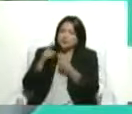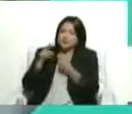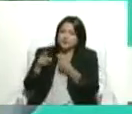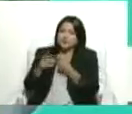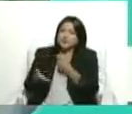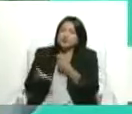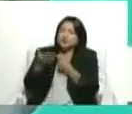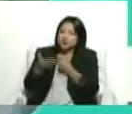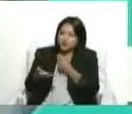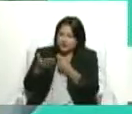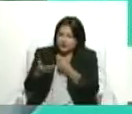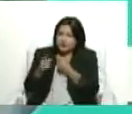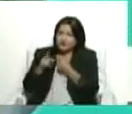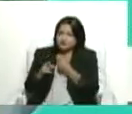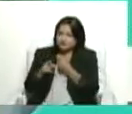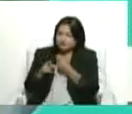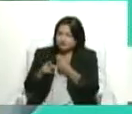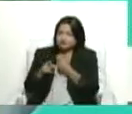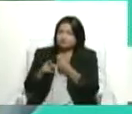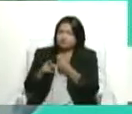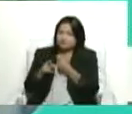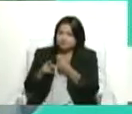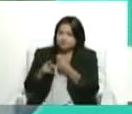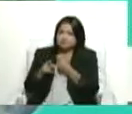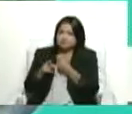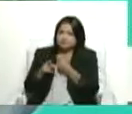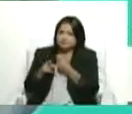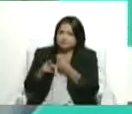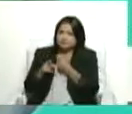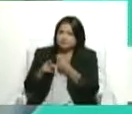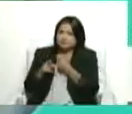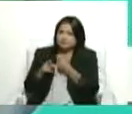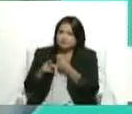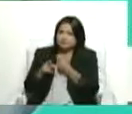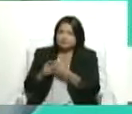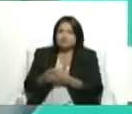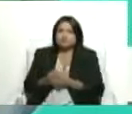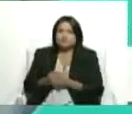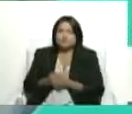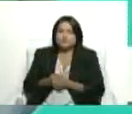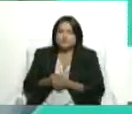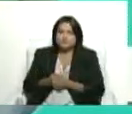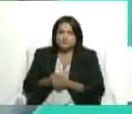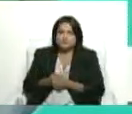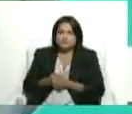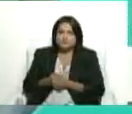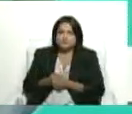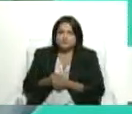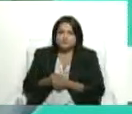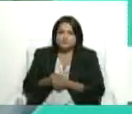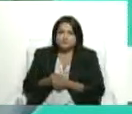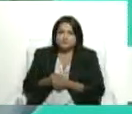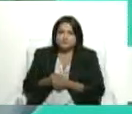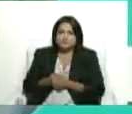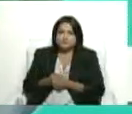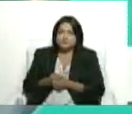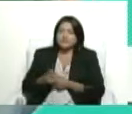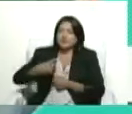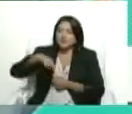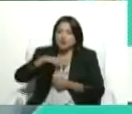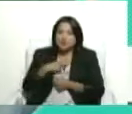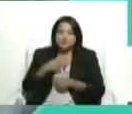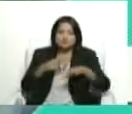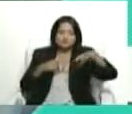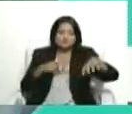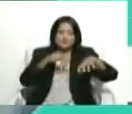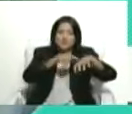con claridad la pregunta que nos estamos haciendo a todos los venezolanos. ¿De qué lado del río estamos? No solamente todo